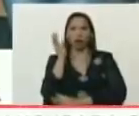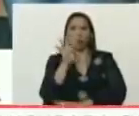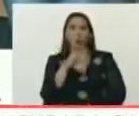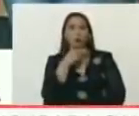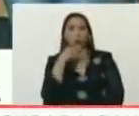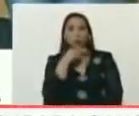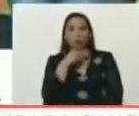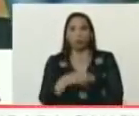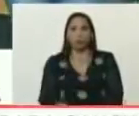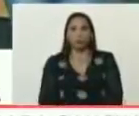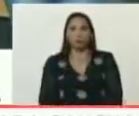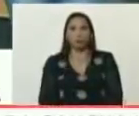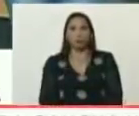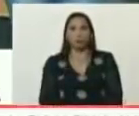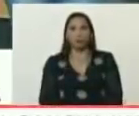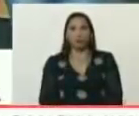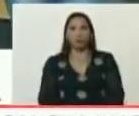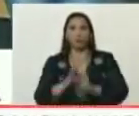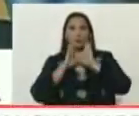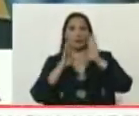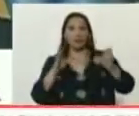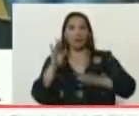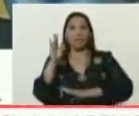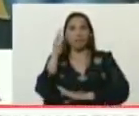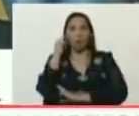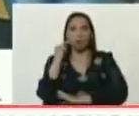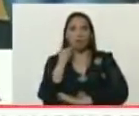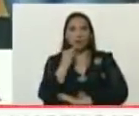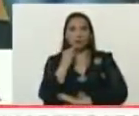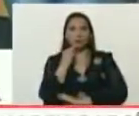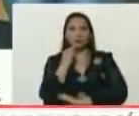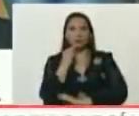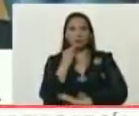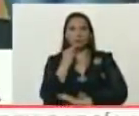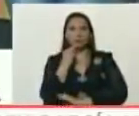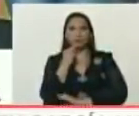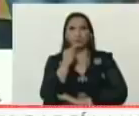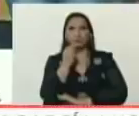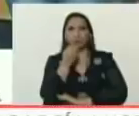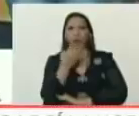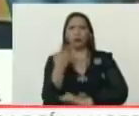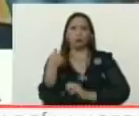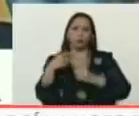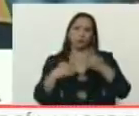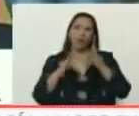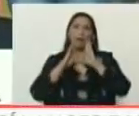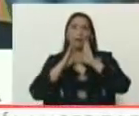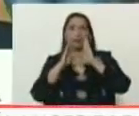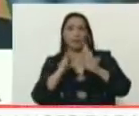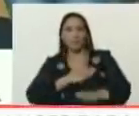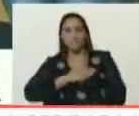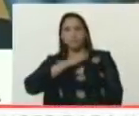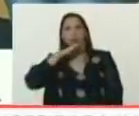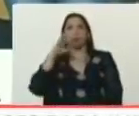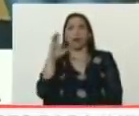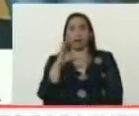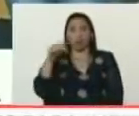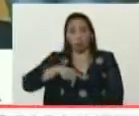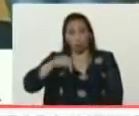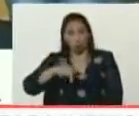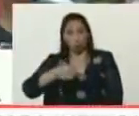octubre en la avenida Bolívar. Bueno, varias avenidas en verdad. Hoy